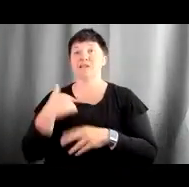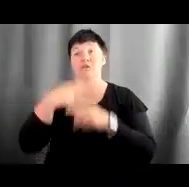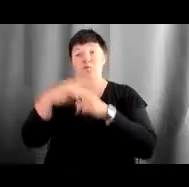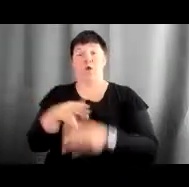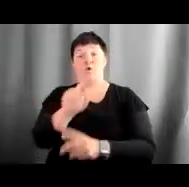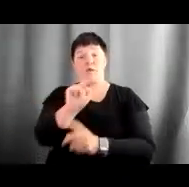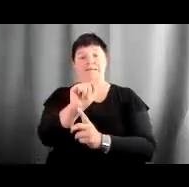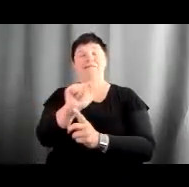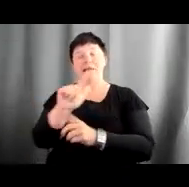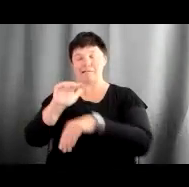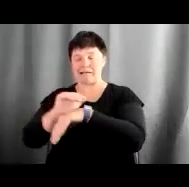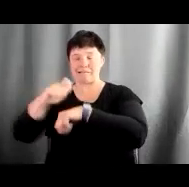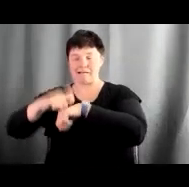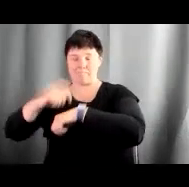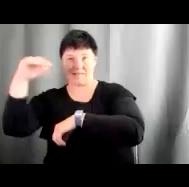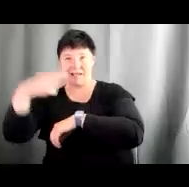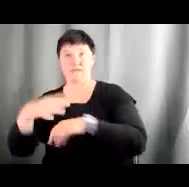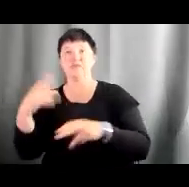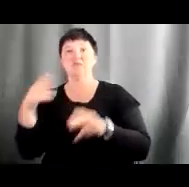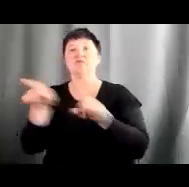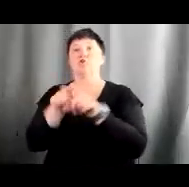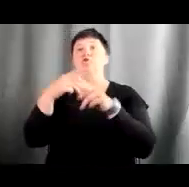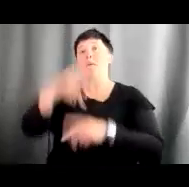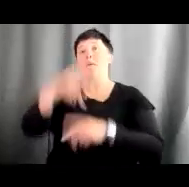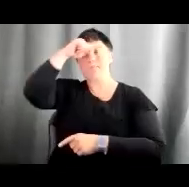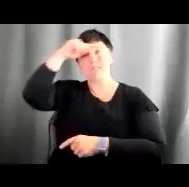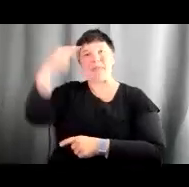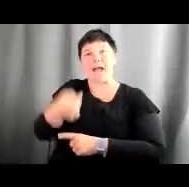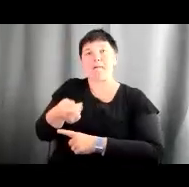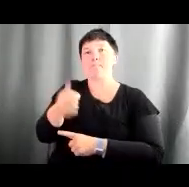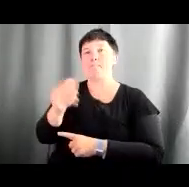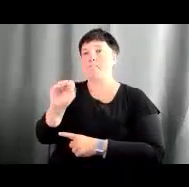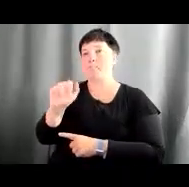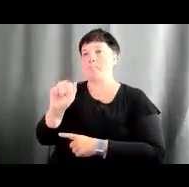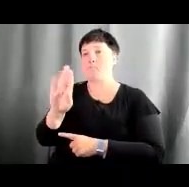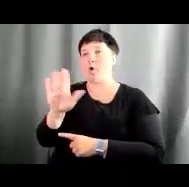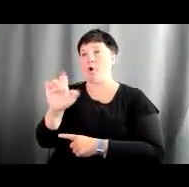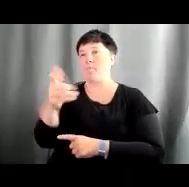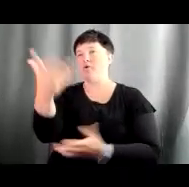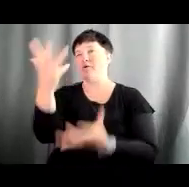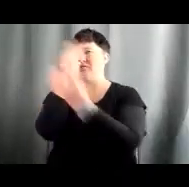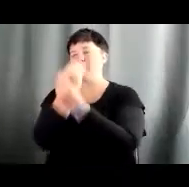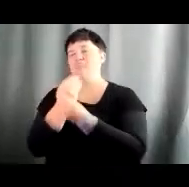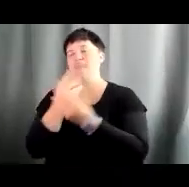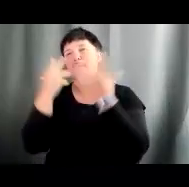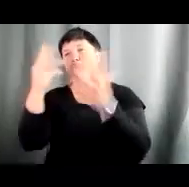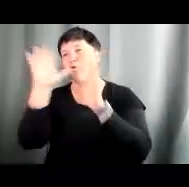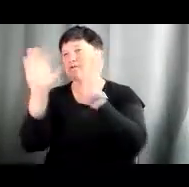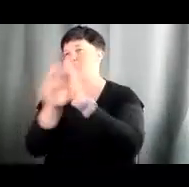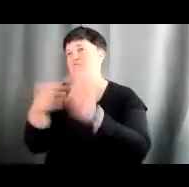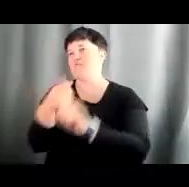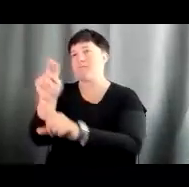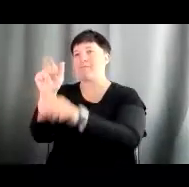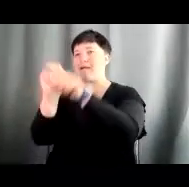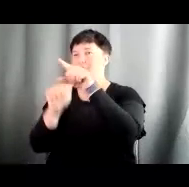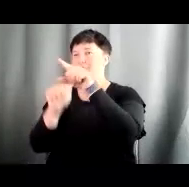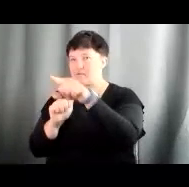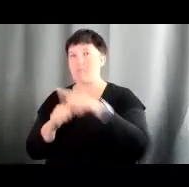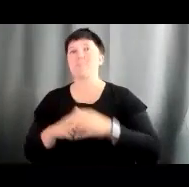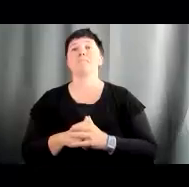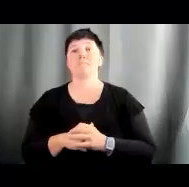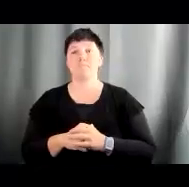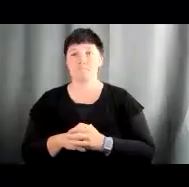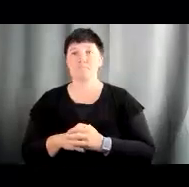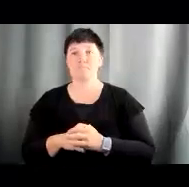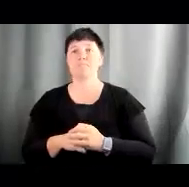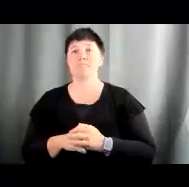A esto también se le llama mármol negro, por el motivo que pueden ver aquí en esta hermosa imagen de la NASA. Así que este es un producto